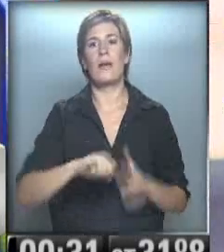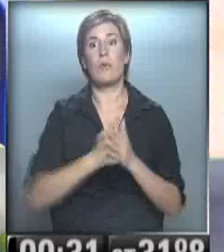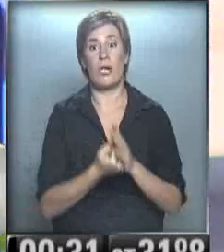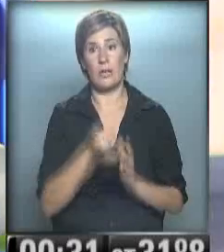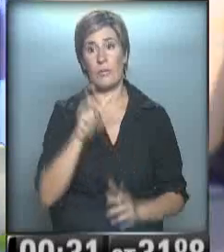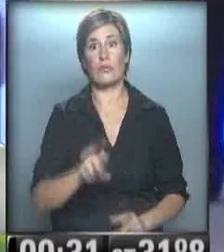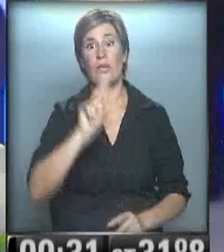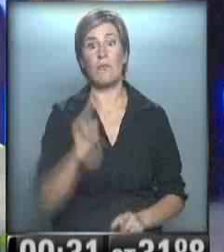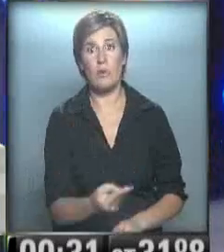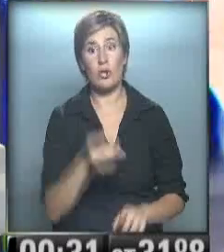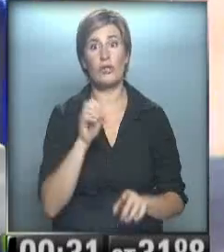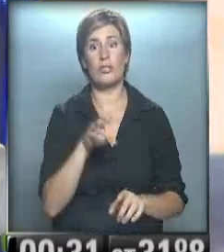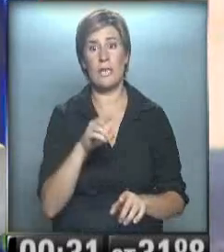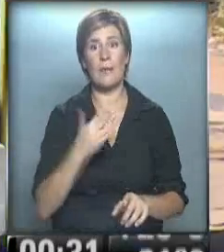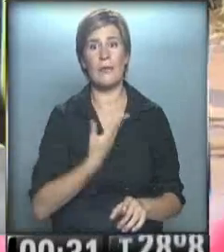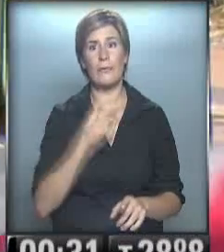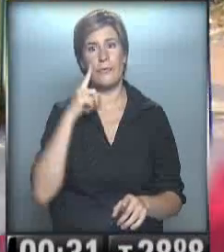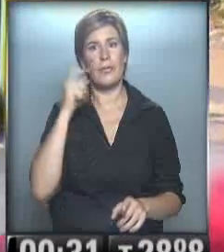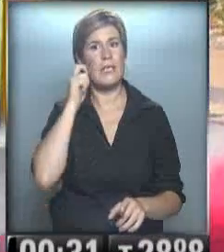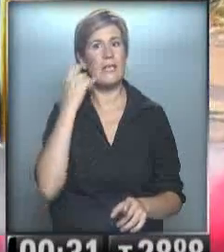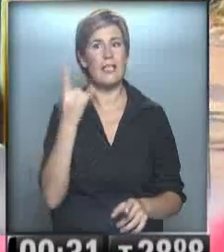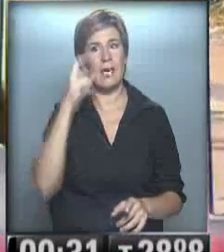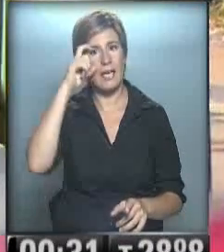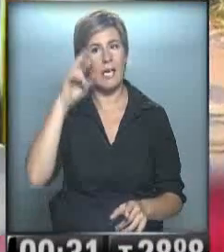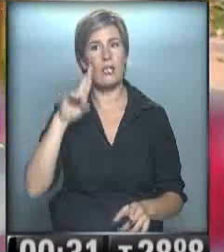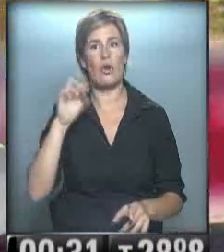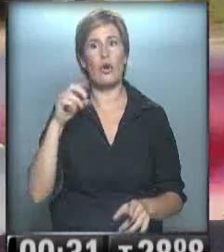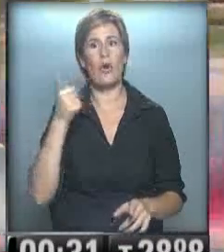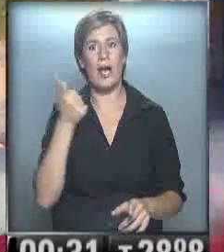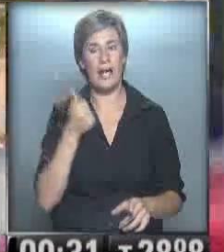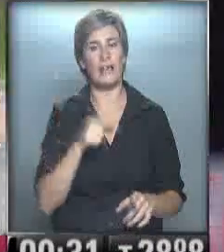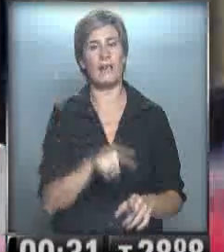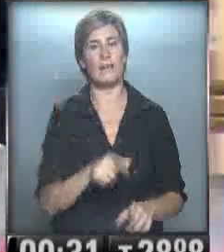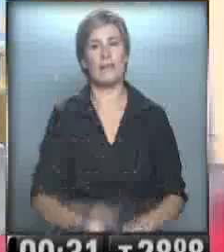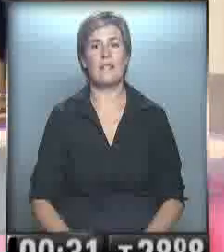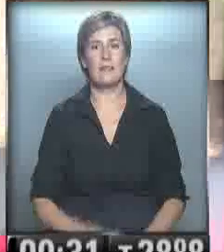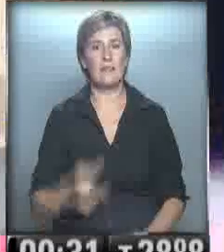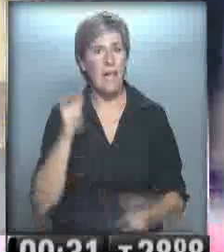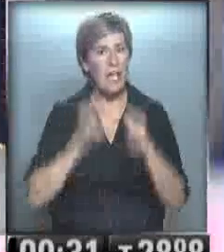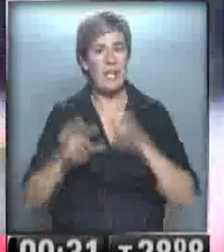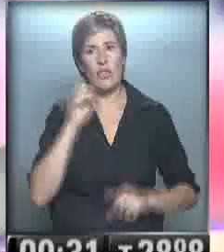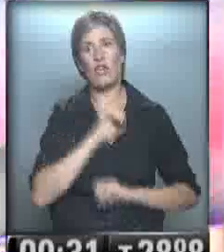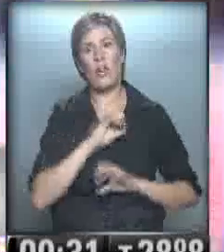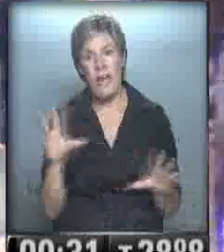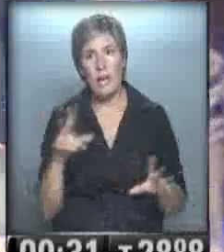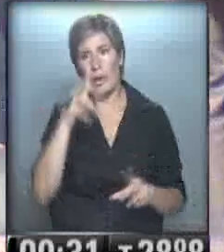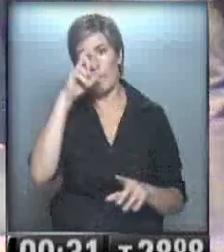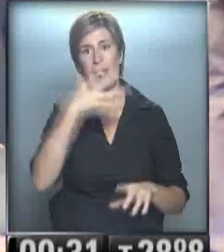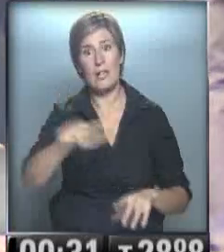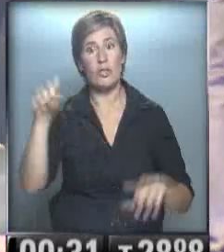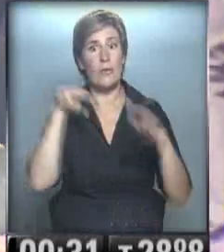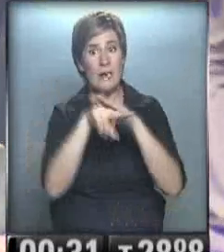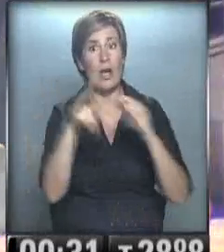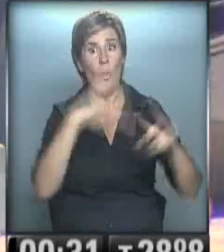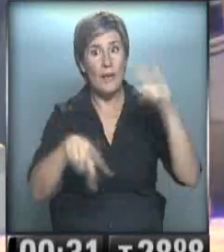se llamaba Francisco Figueroa, de 75 años, había sufrido graves lesiones y falleció mientras era operado en un hospital de esa